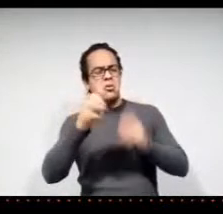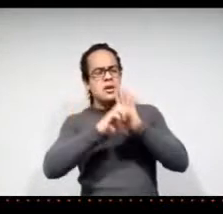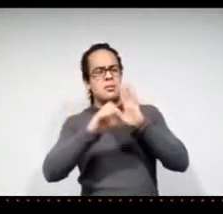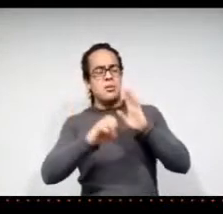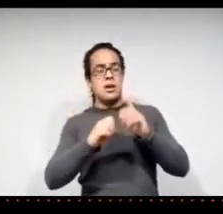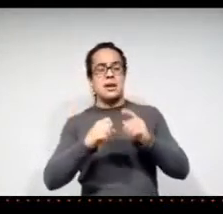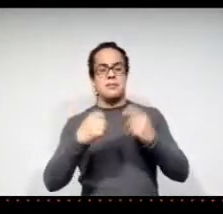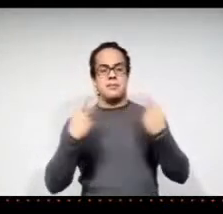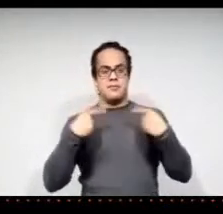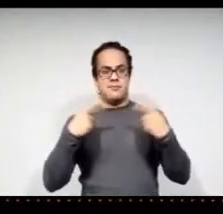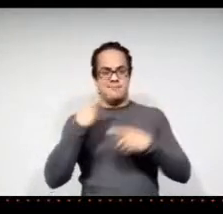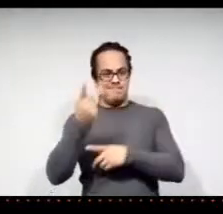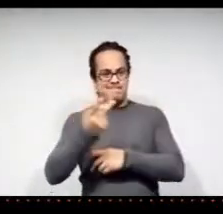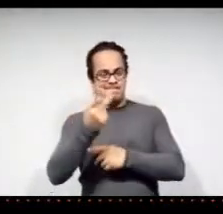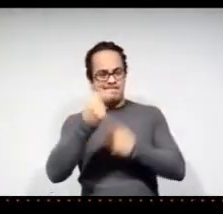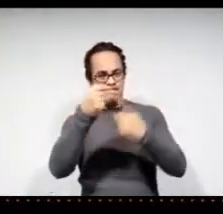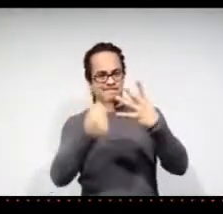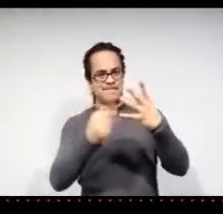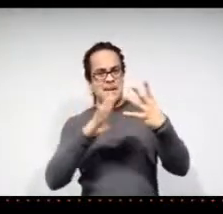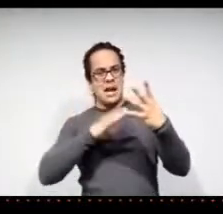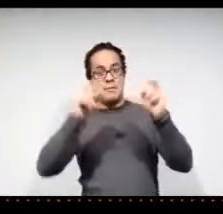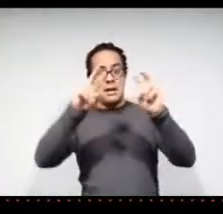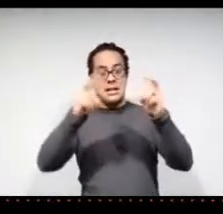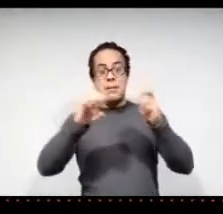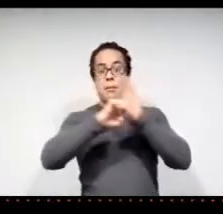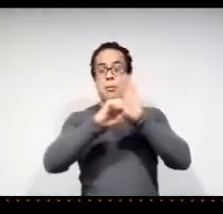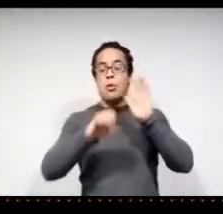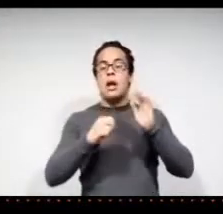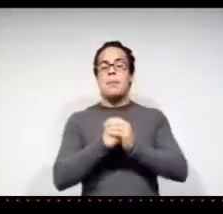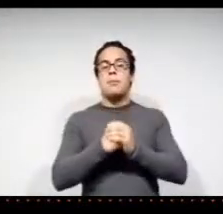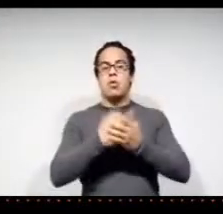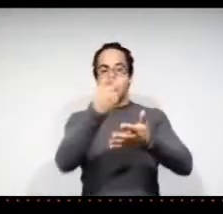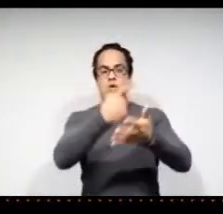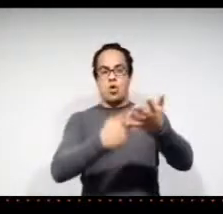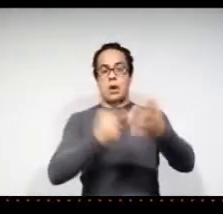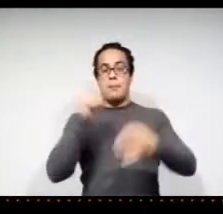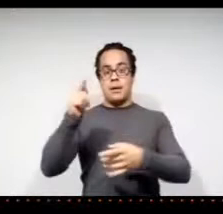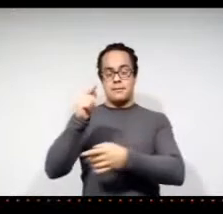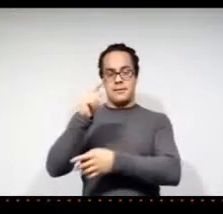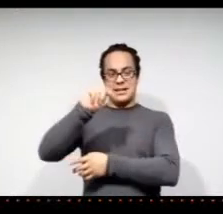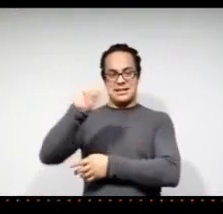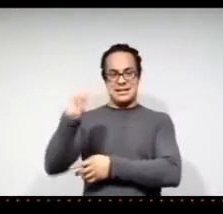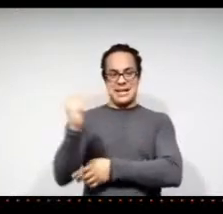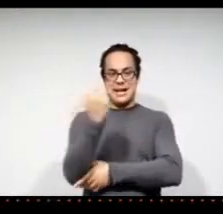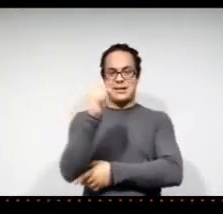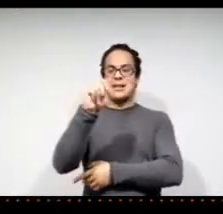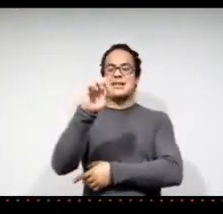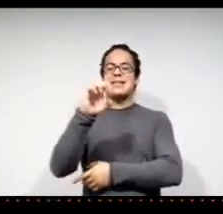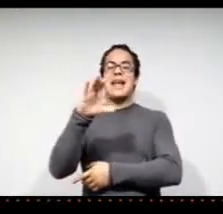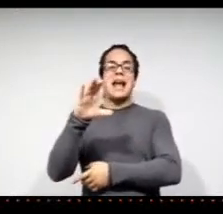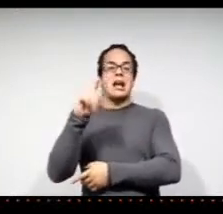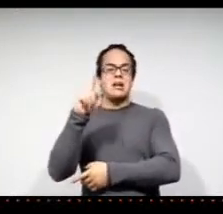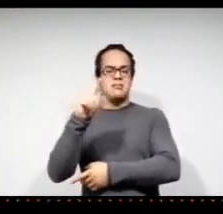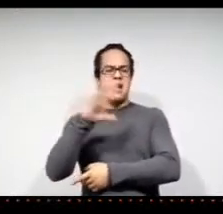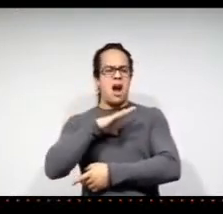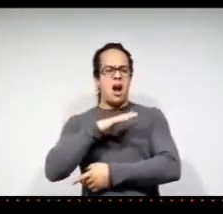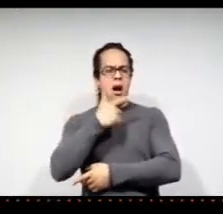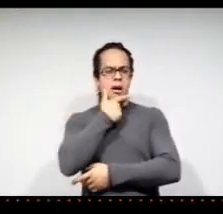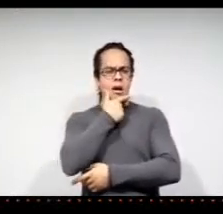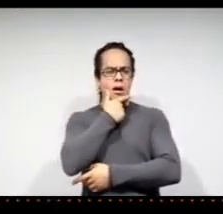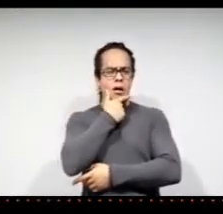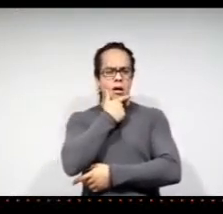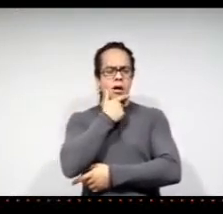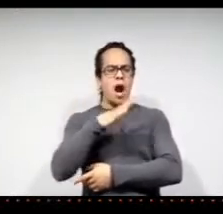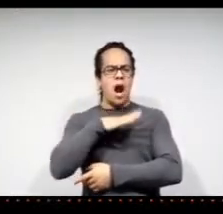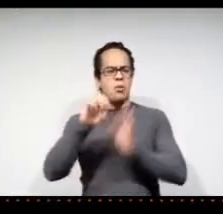asistentes son en relación con los programas del TEC para el doctor Escamilla. Son en inglés, muchos de los nombres que